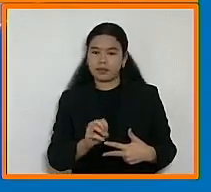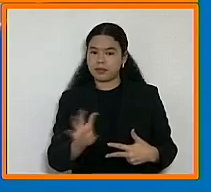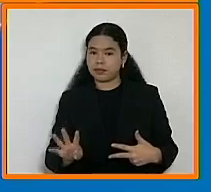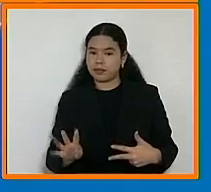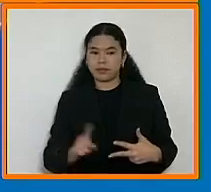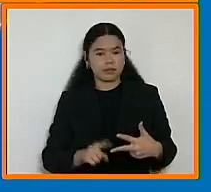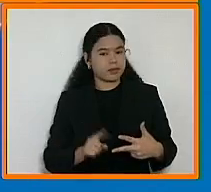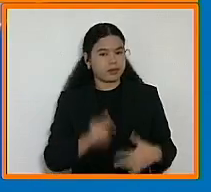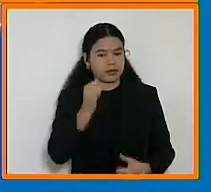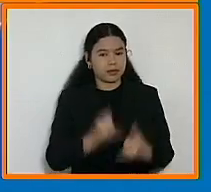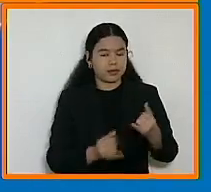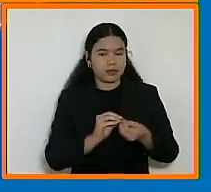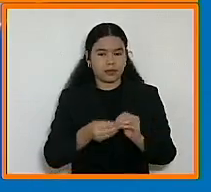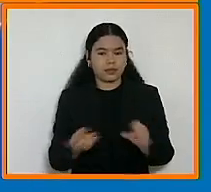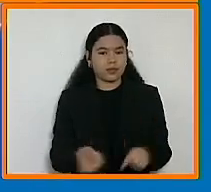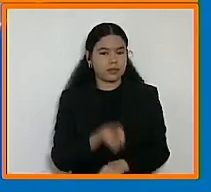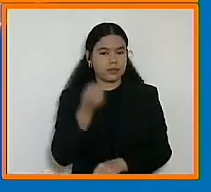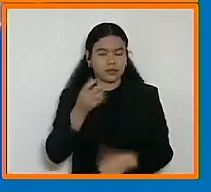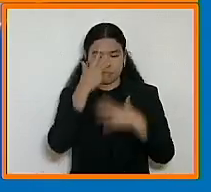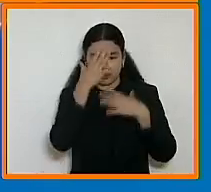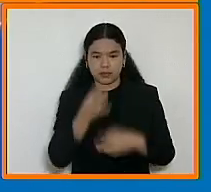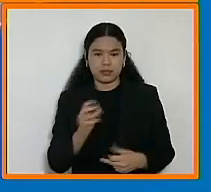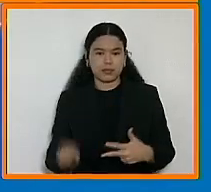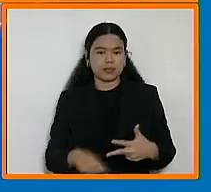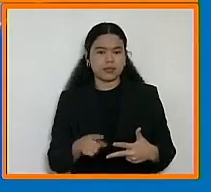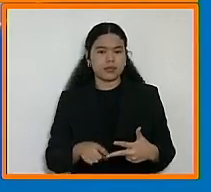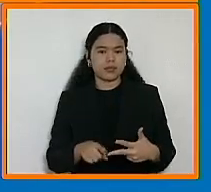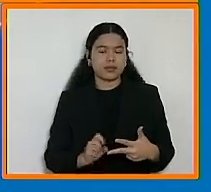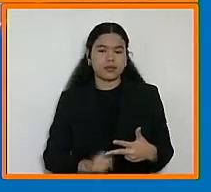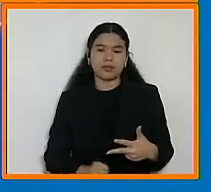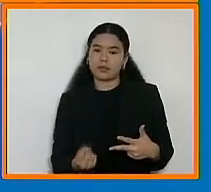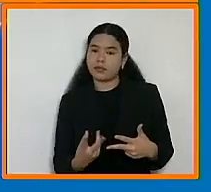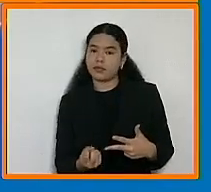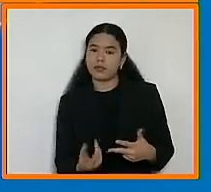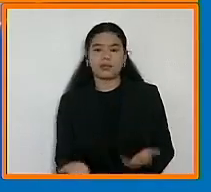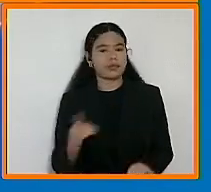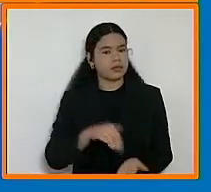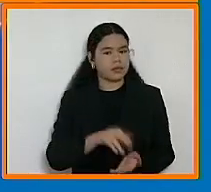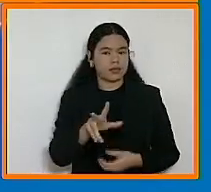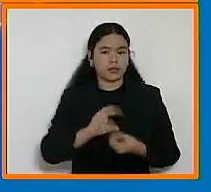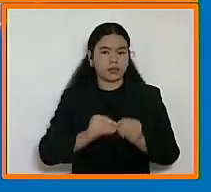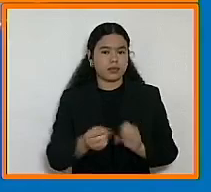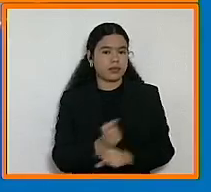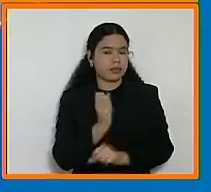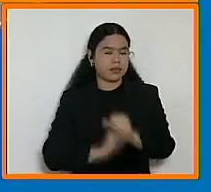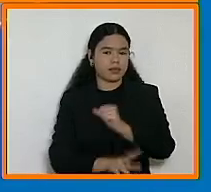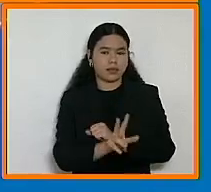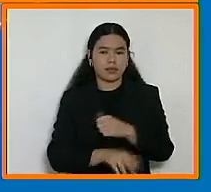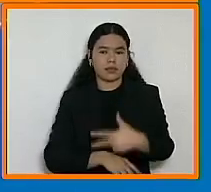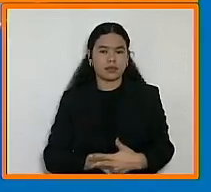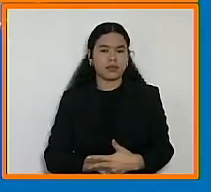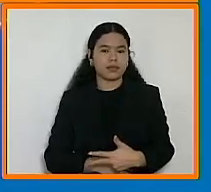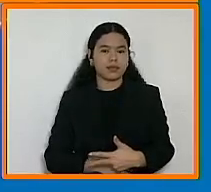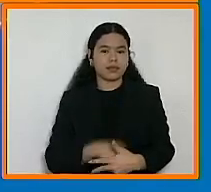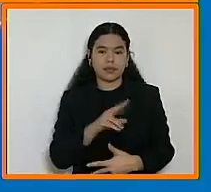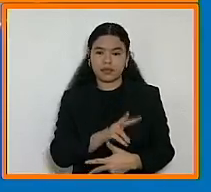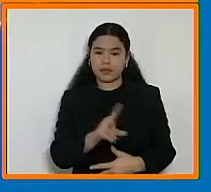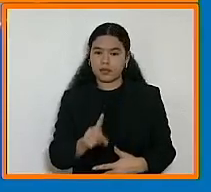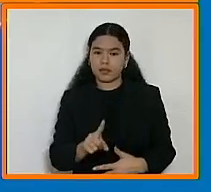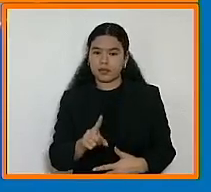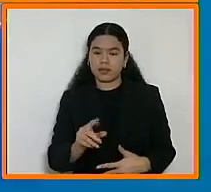04. Tercer y último número decisivo, el 12. Los números afortunados para Pega 3 son